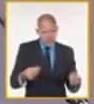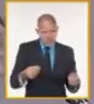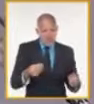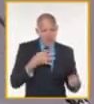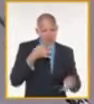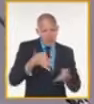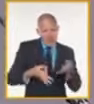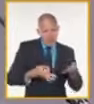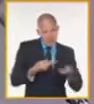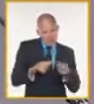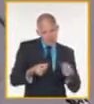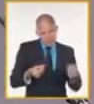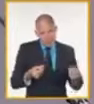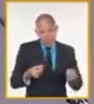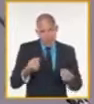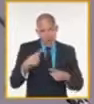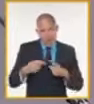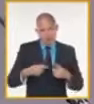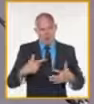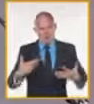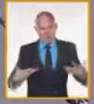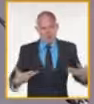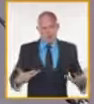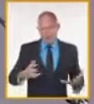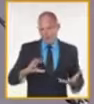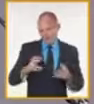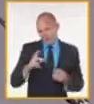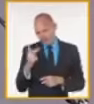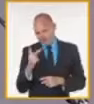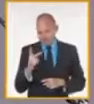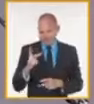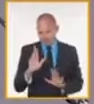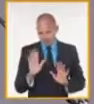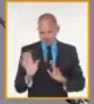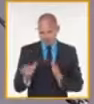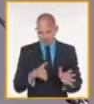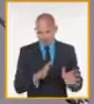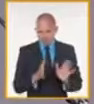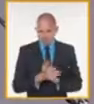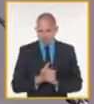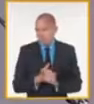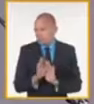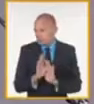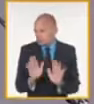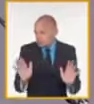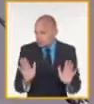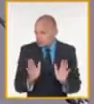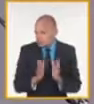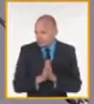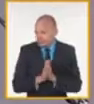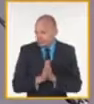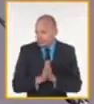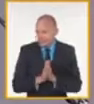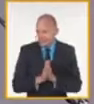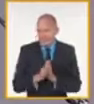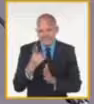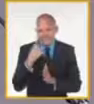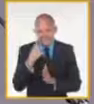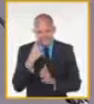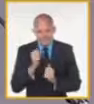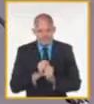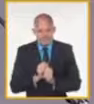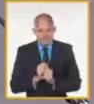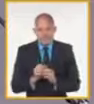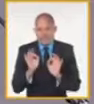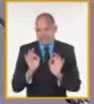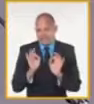para suprimir para eh presionarlo Y En definitiva esa la complementariedad que hay no eh Por un lado ese